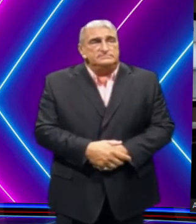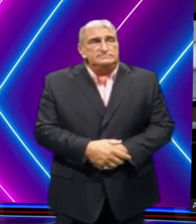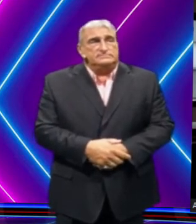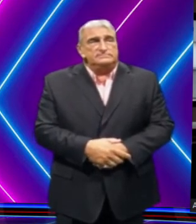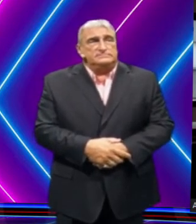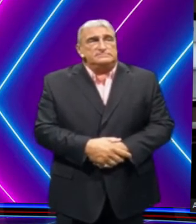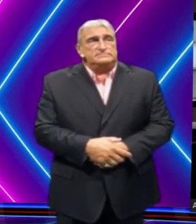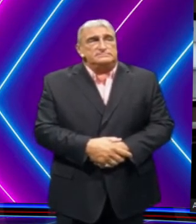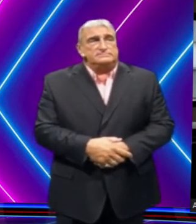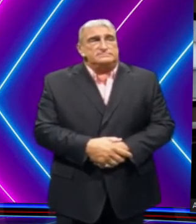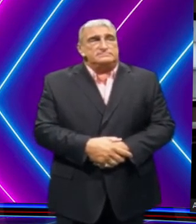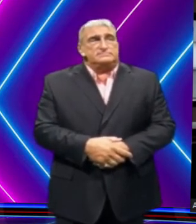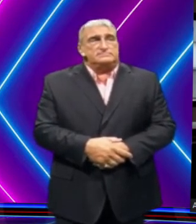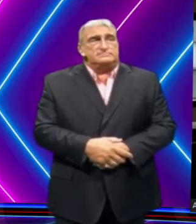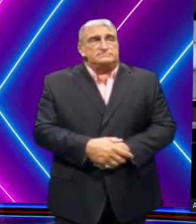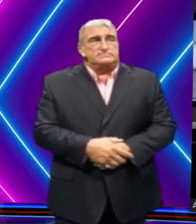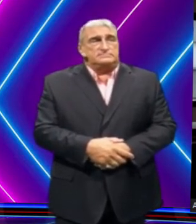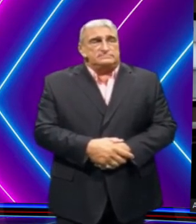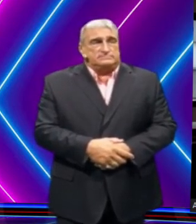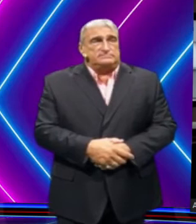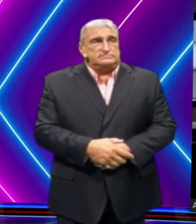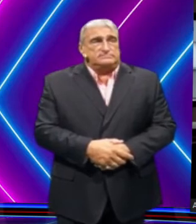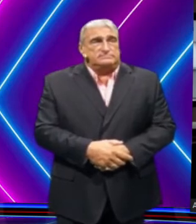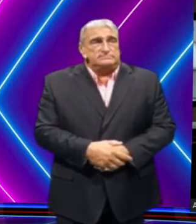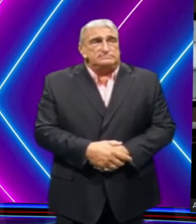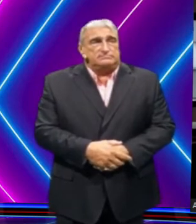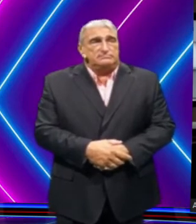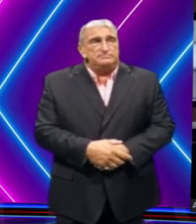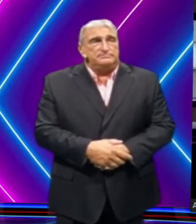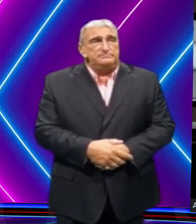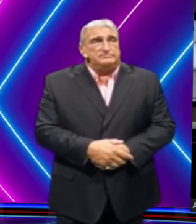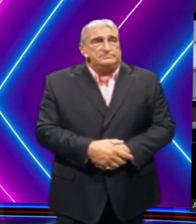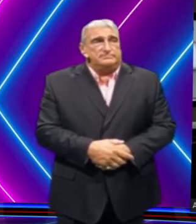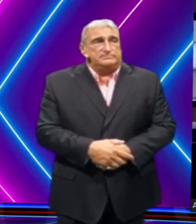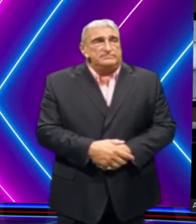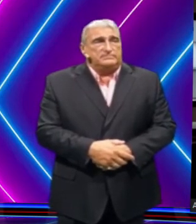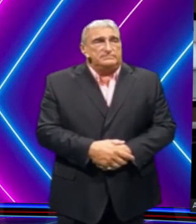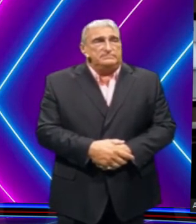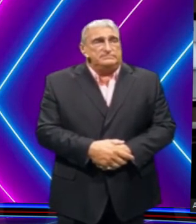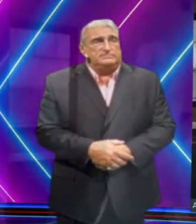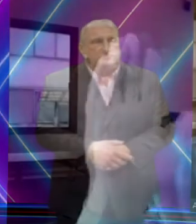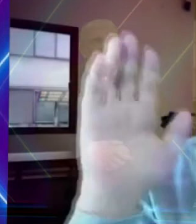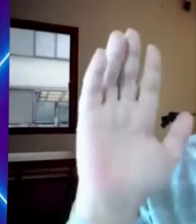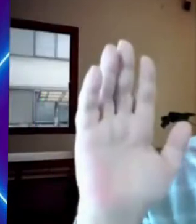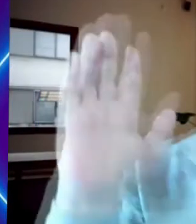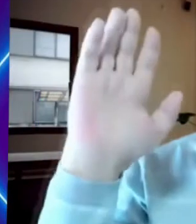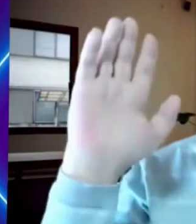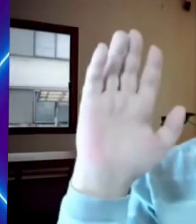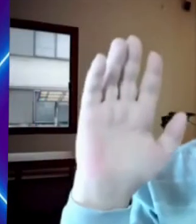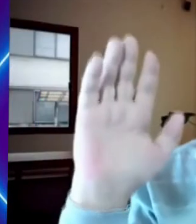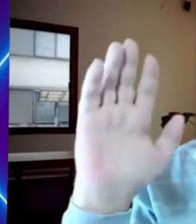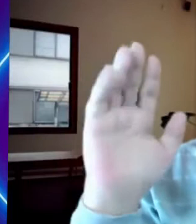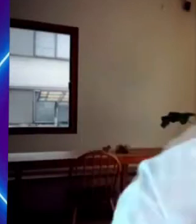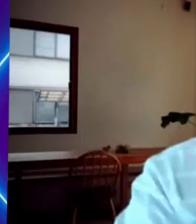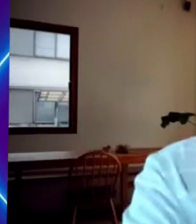Y yo le digo antes de vacunar, mostrarle la etiqueta. Lo primero que le digo. A ver dónde se fabricó.